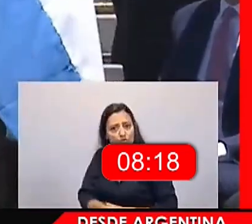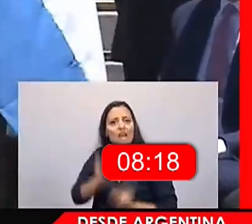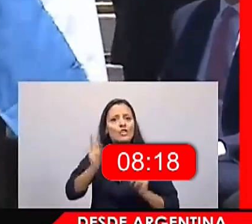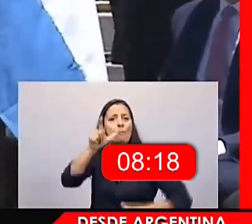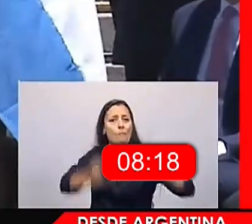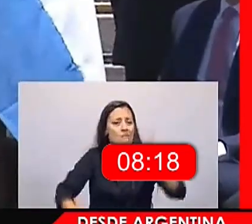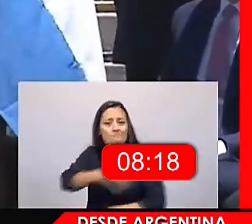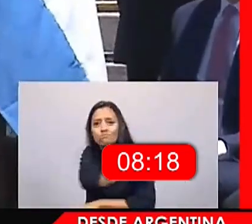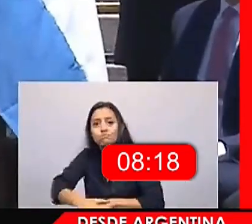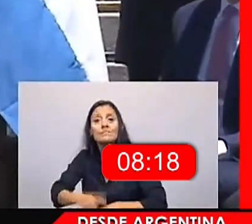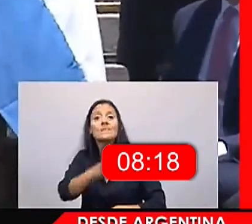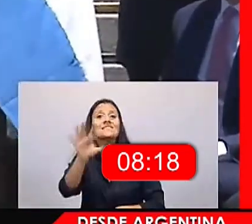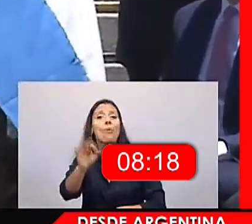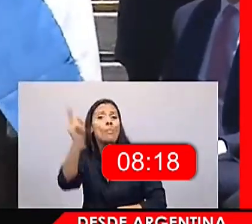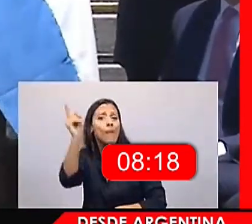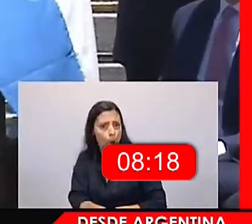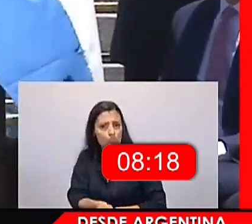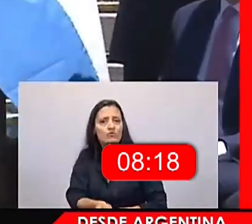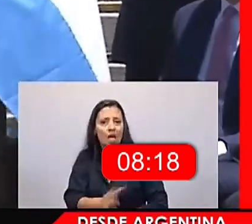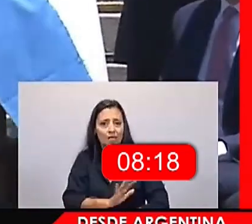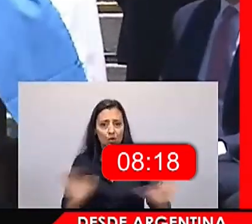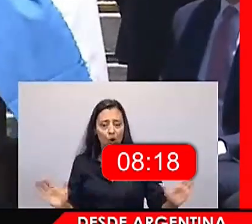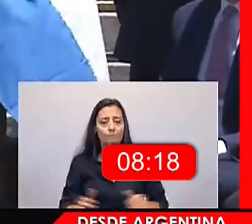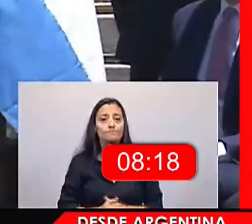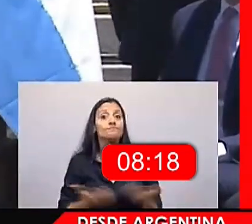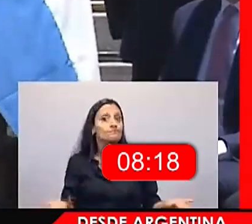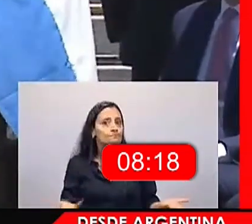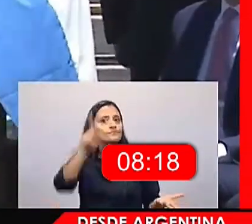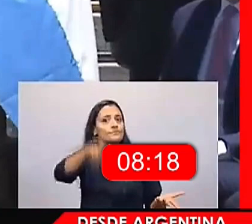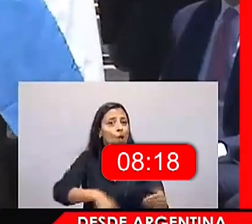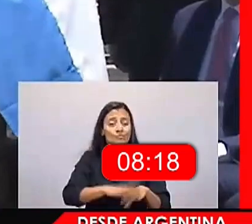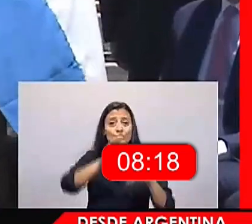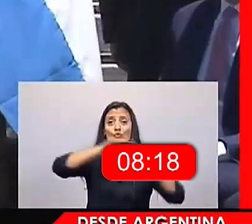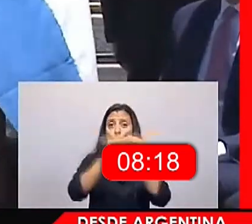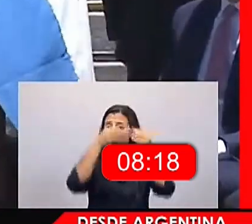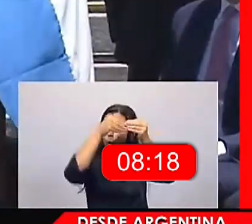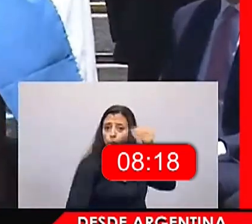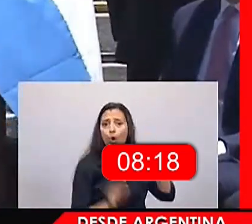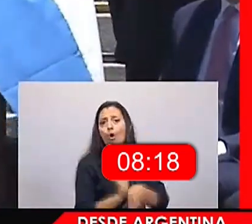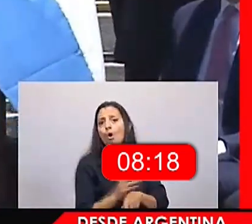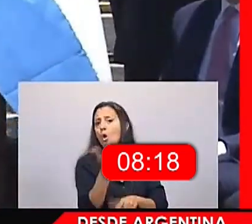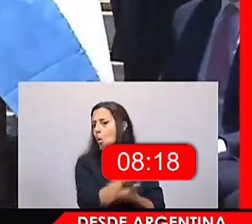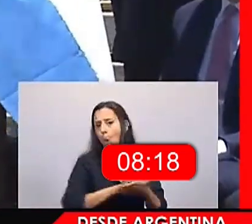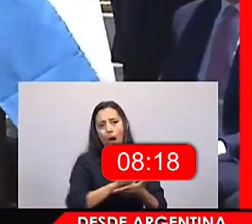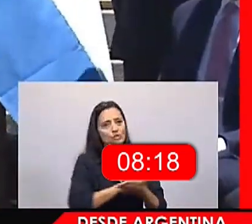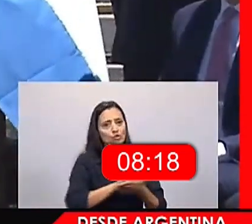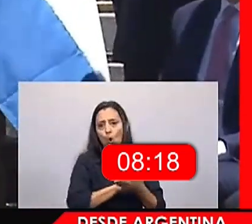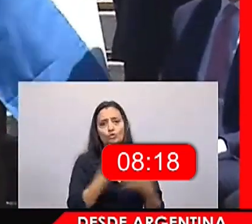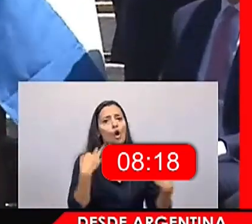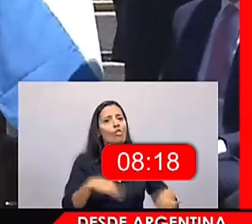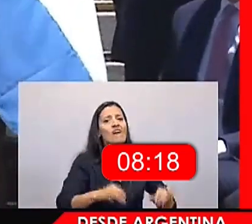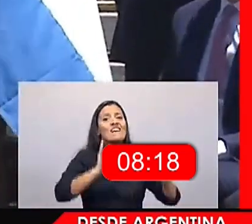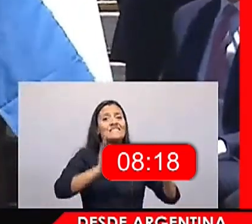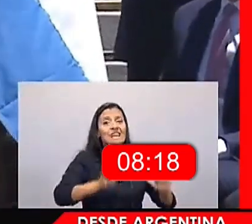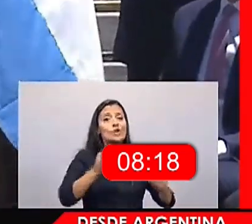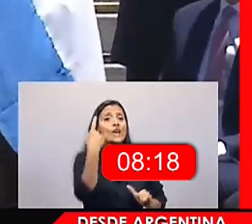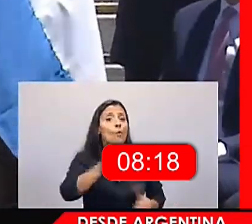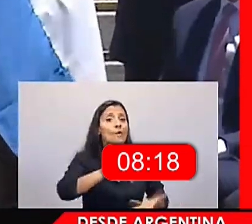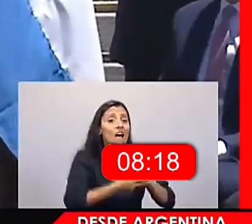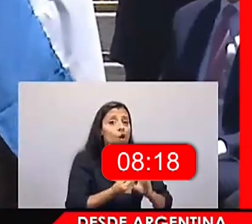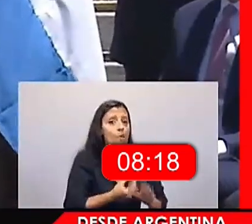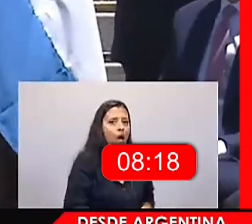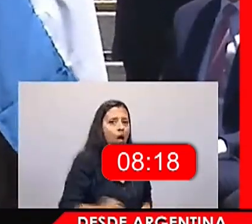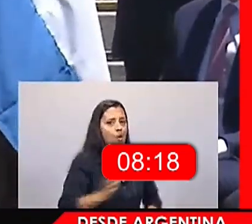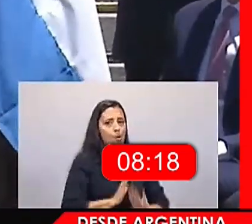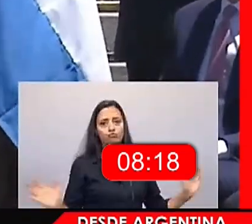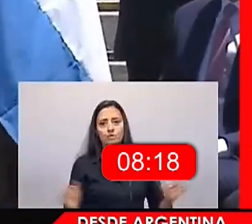bastante parcializada y entonces era un poco difícil establecer cuál era la tendencia realmente, aunque, vale decir,